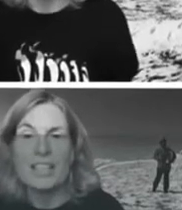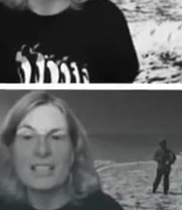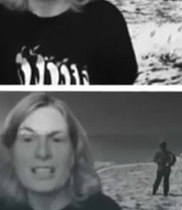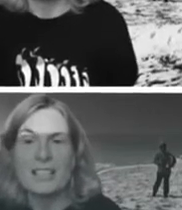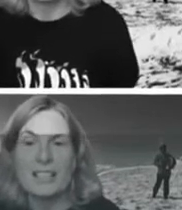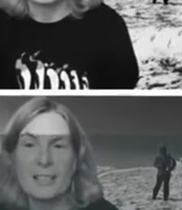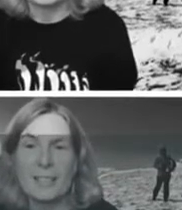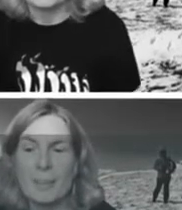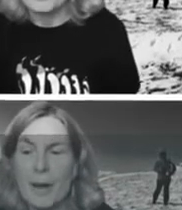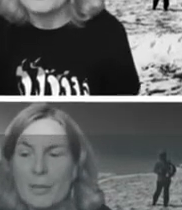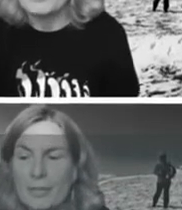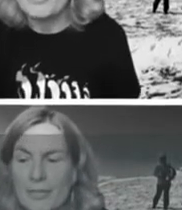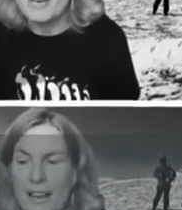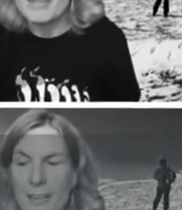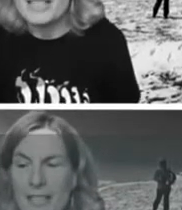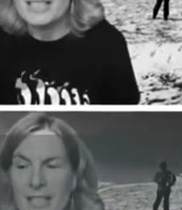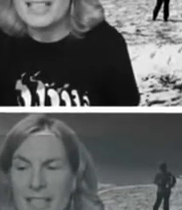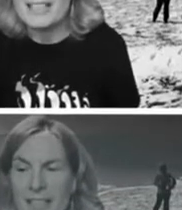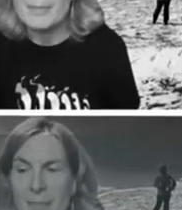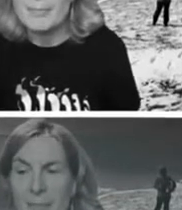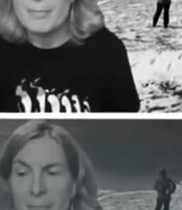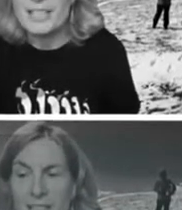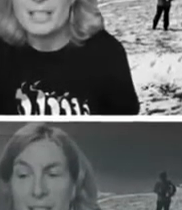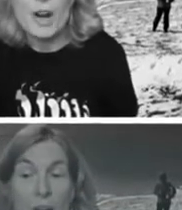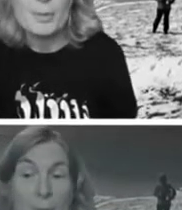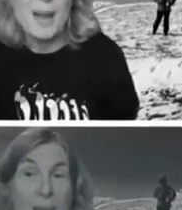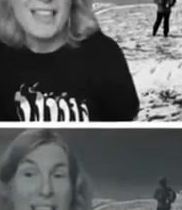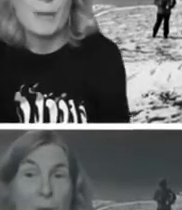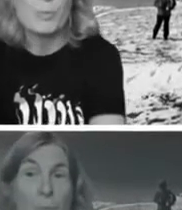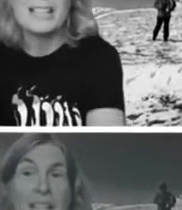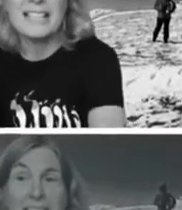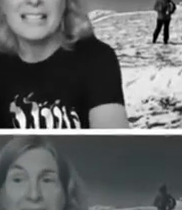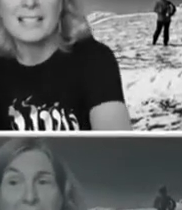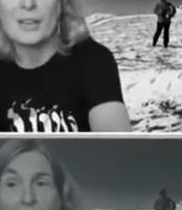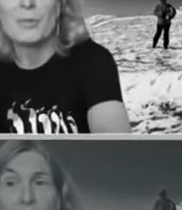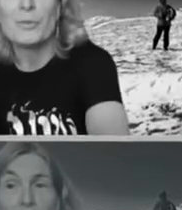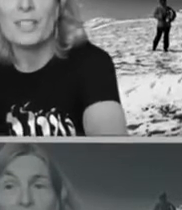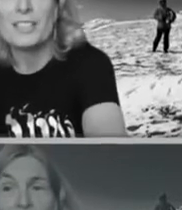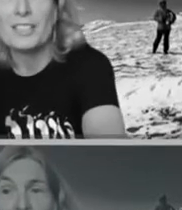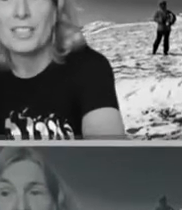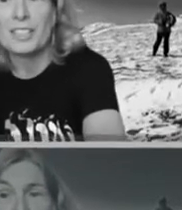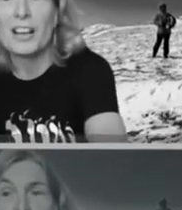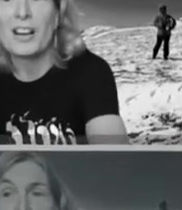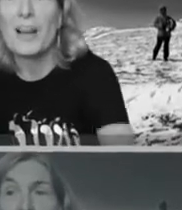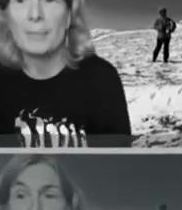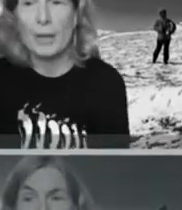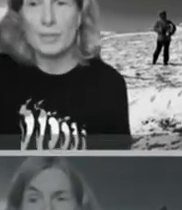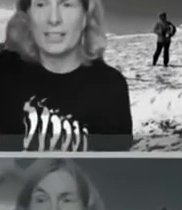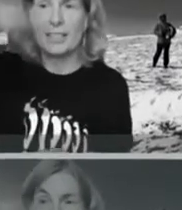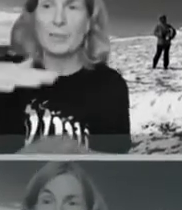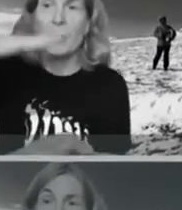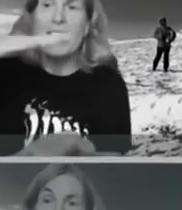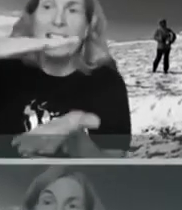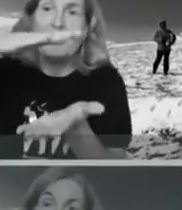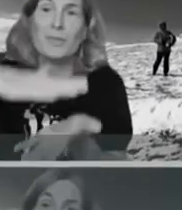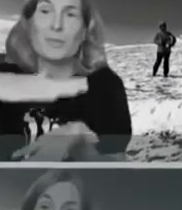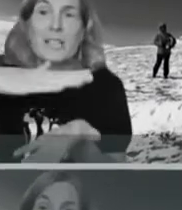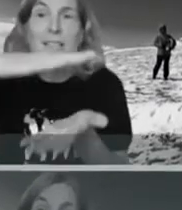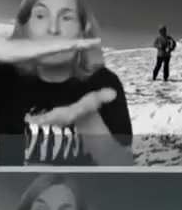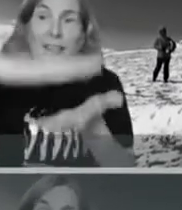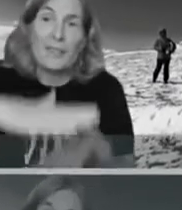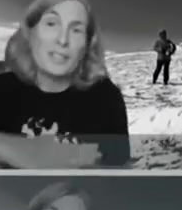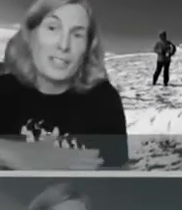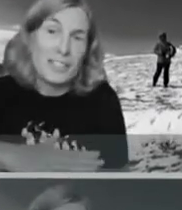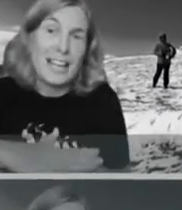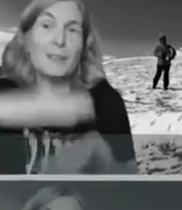clima? El modo anular sur, que es el modo de variabilidad que describe dónde está ese viento, por lo que este es solo un